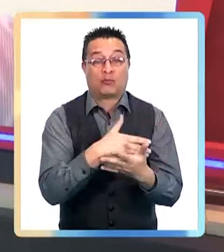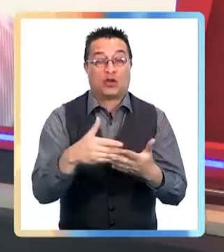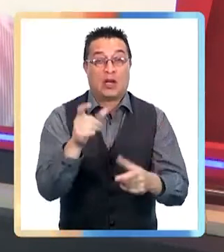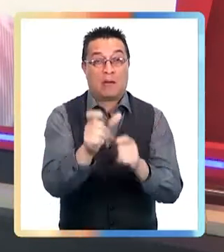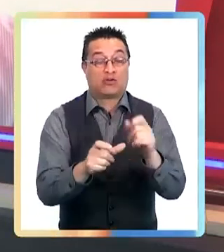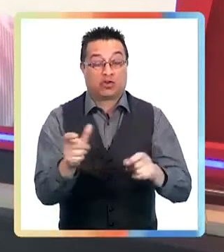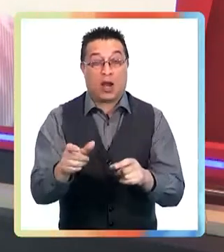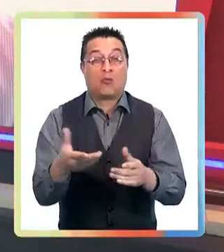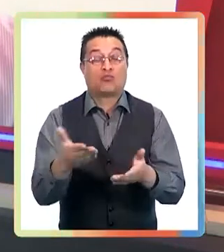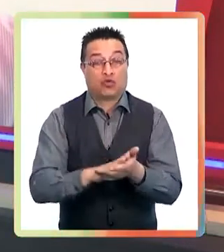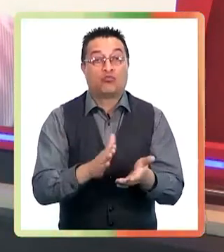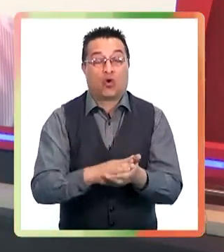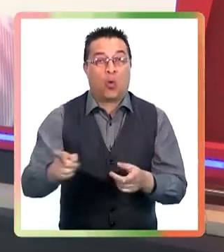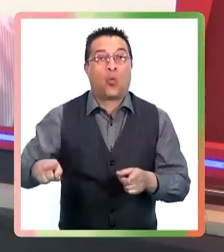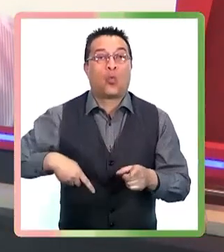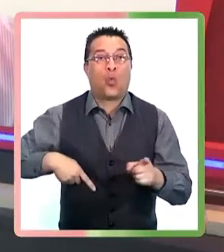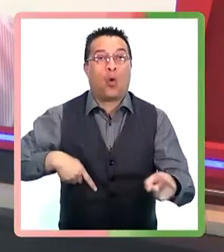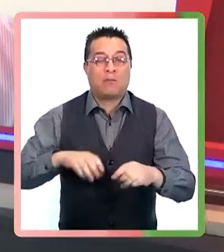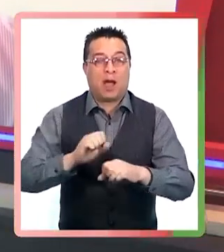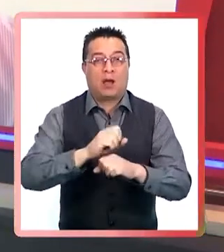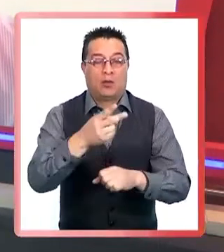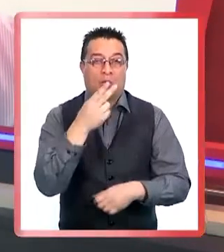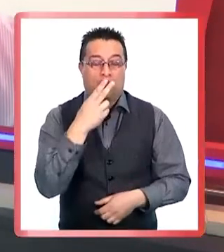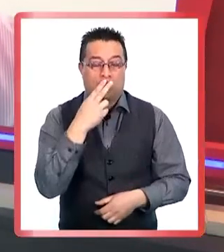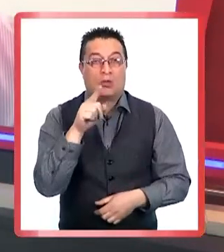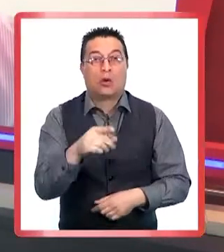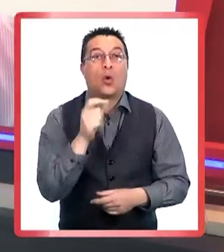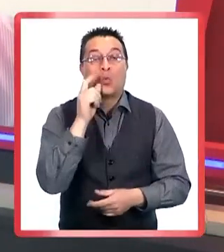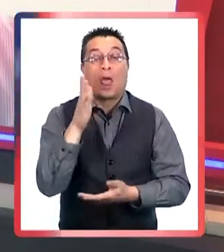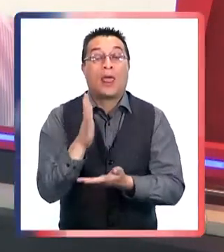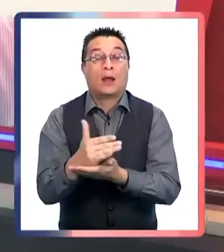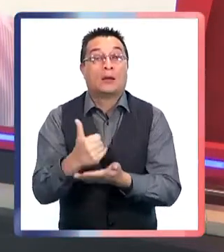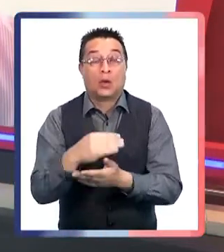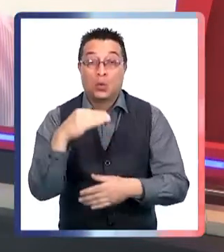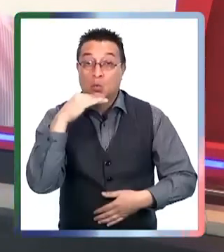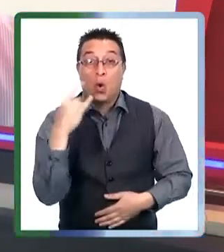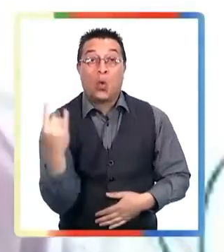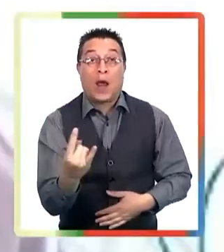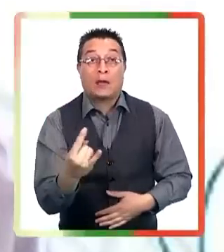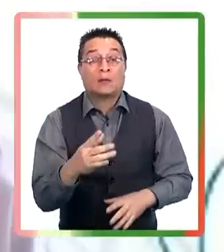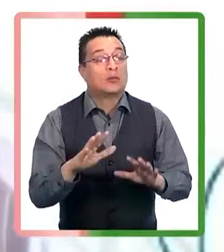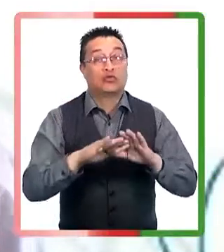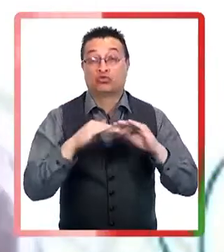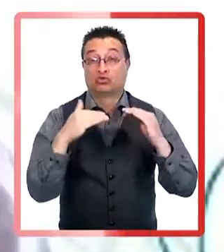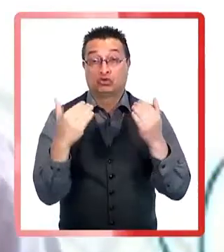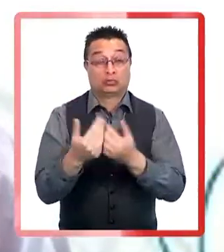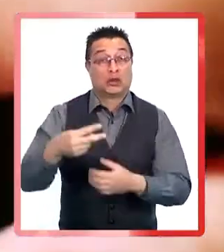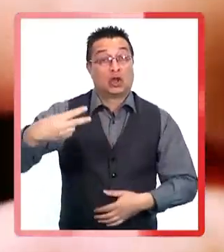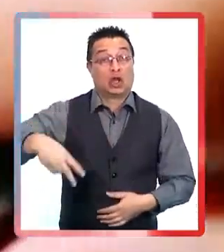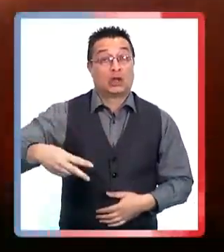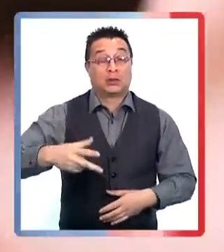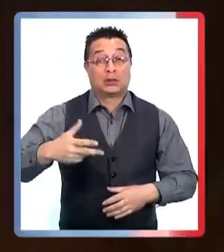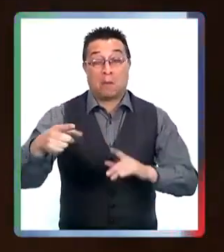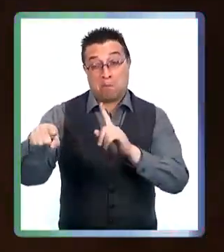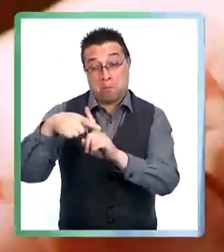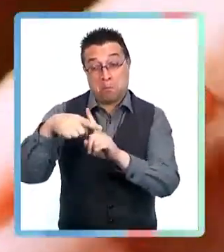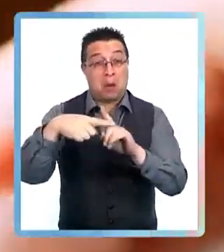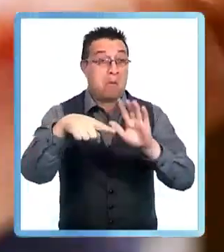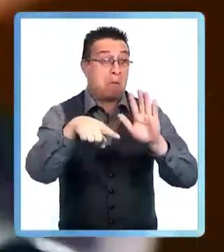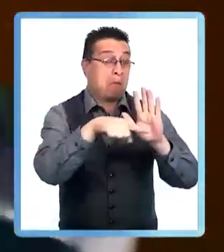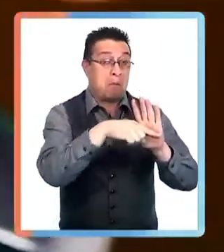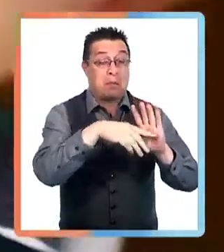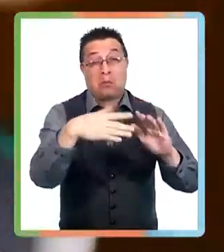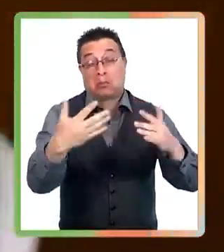personas por culpa del tabaco. Entonces, ¿cuáles serían medidas urgentes a su juicio? dentro de todas las noticias malas no hay tan mal.